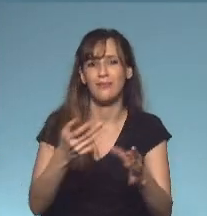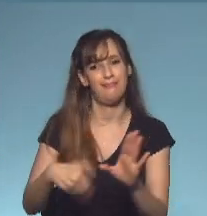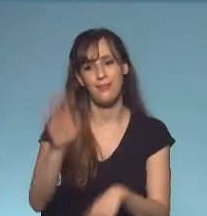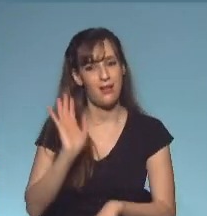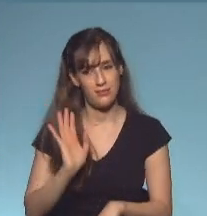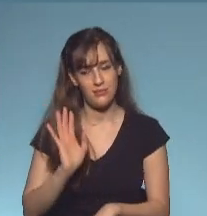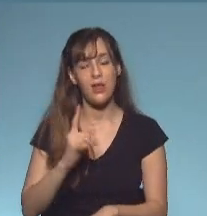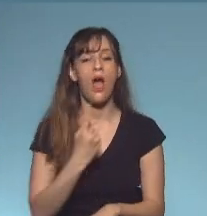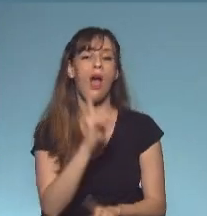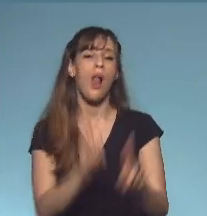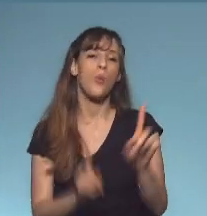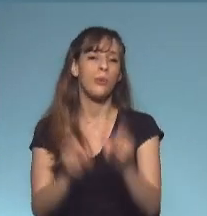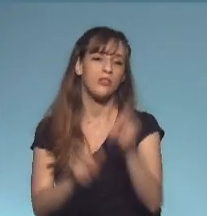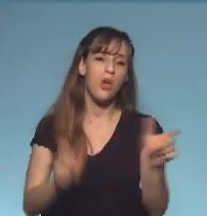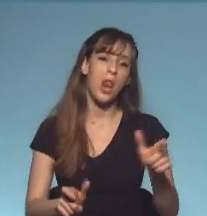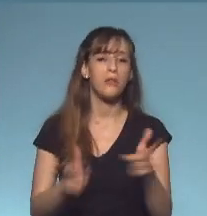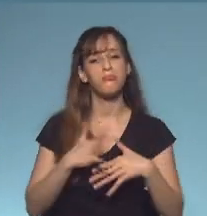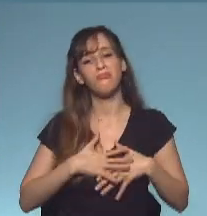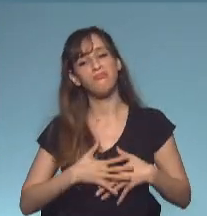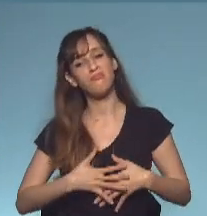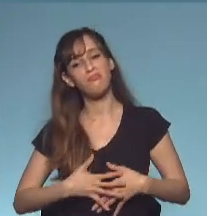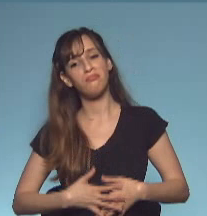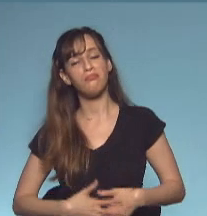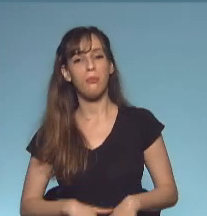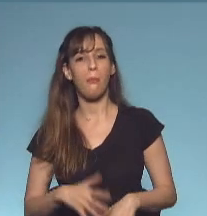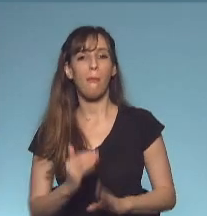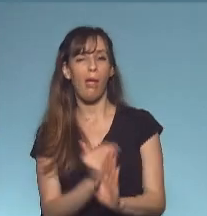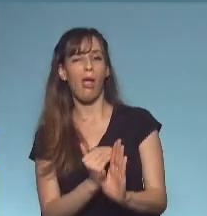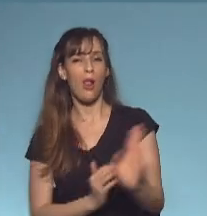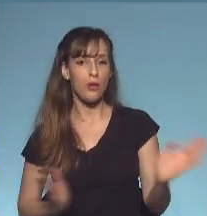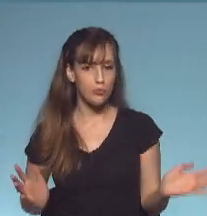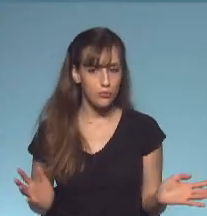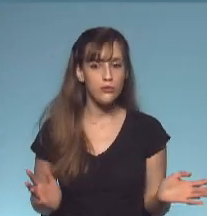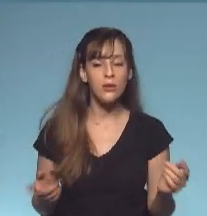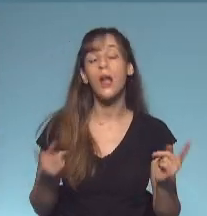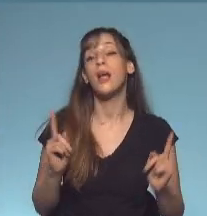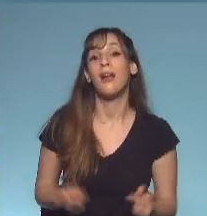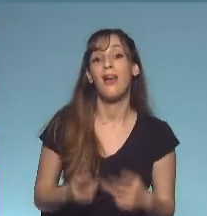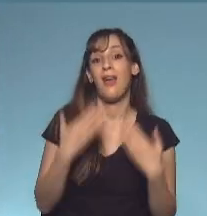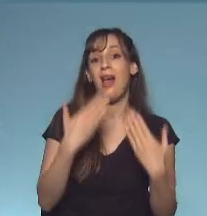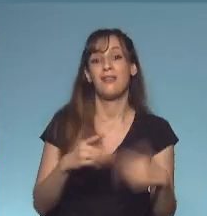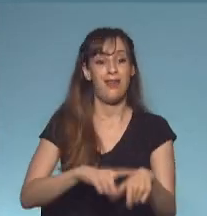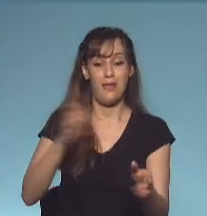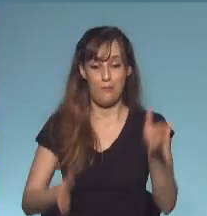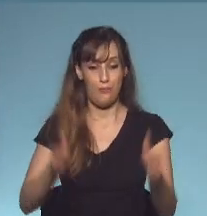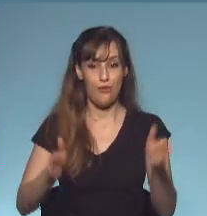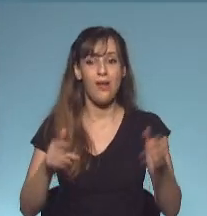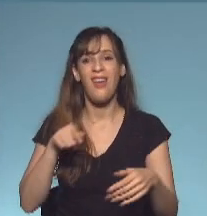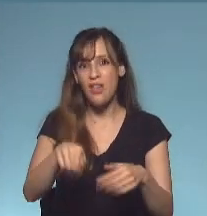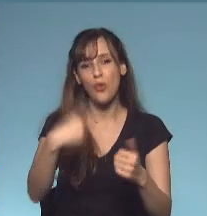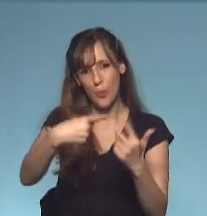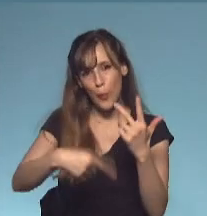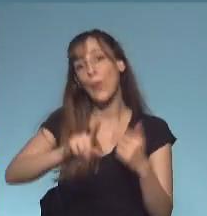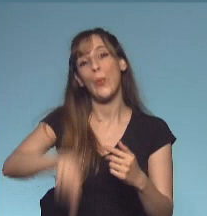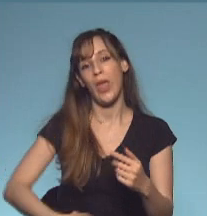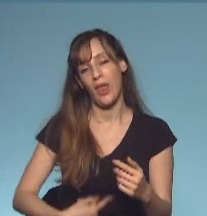individual relajada, conducta colectiva modificada, la temperatura, las nuevas cepas, evidentemente todo esto tiene que ver.